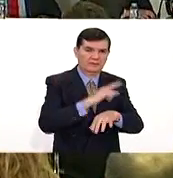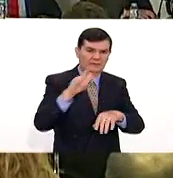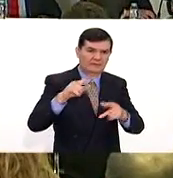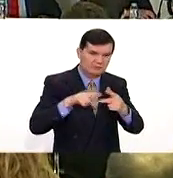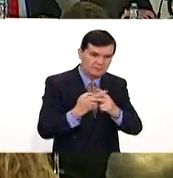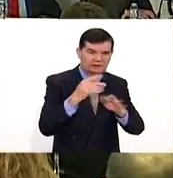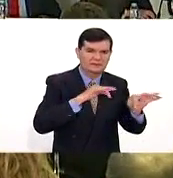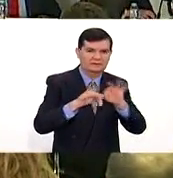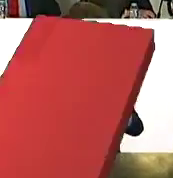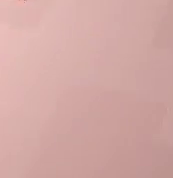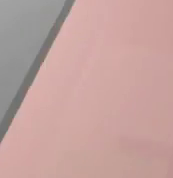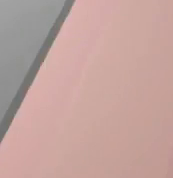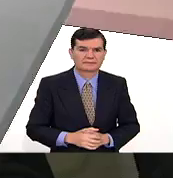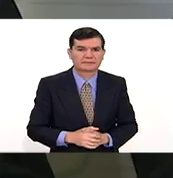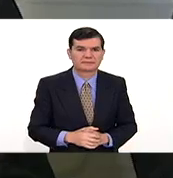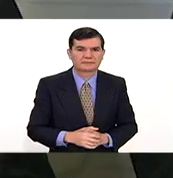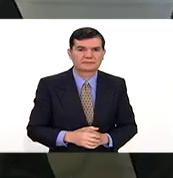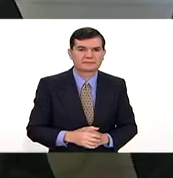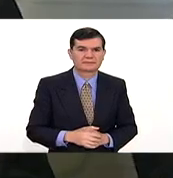inicie operaciones.